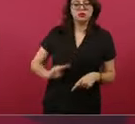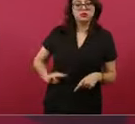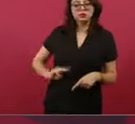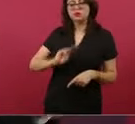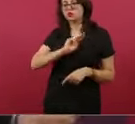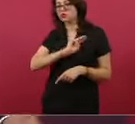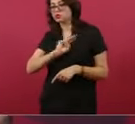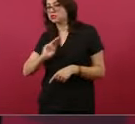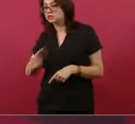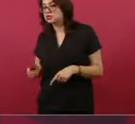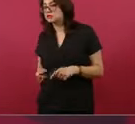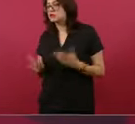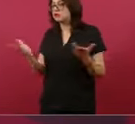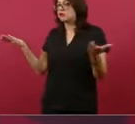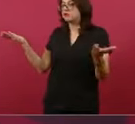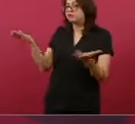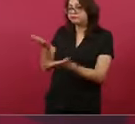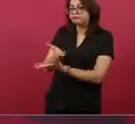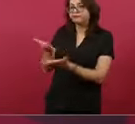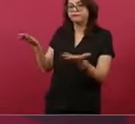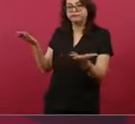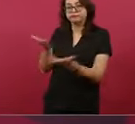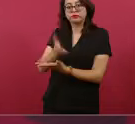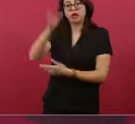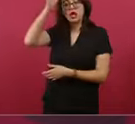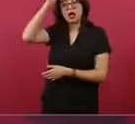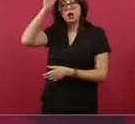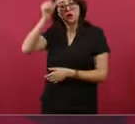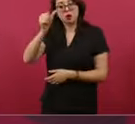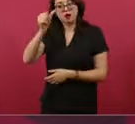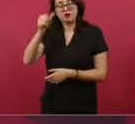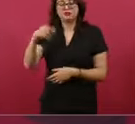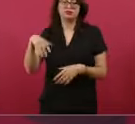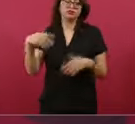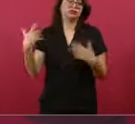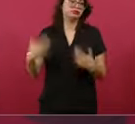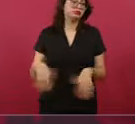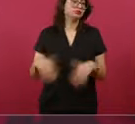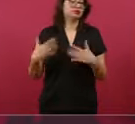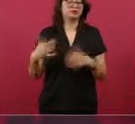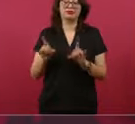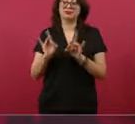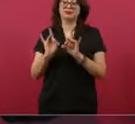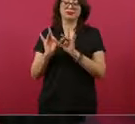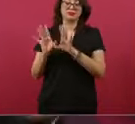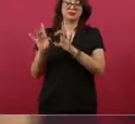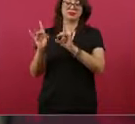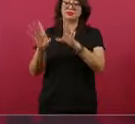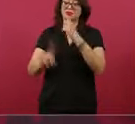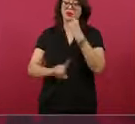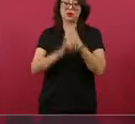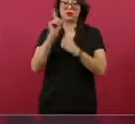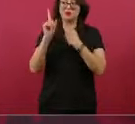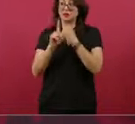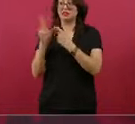llegando a un acuerdo. Pero así hay muchos. Bueno, había un problema de límites